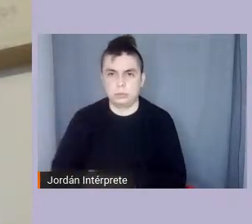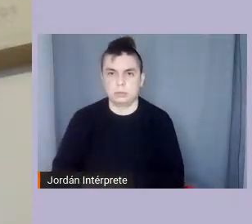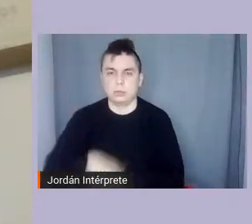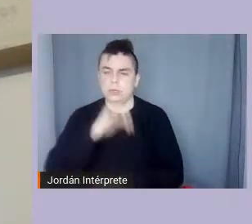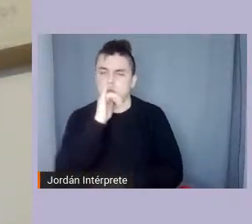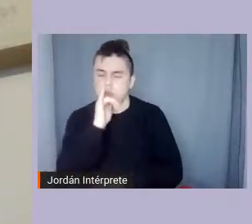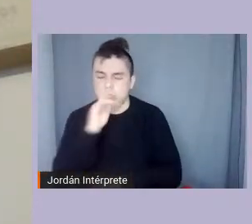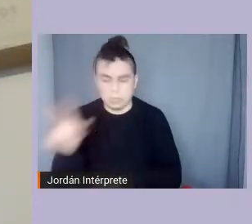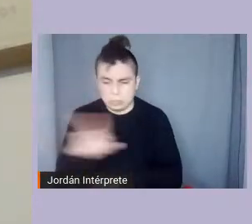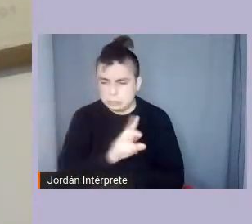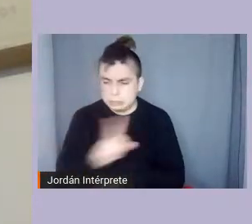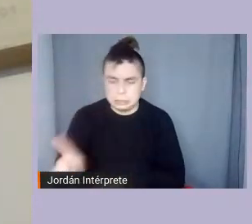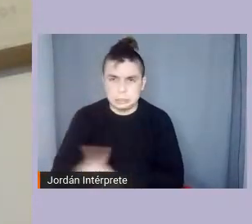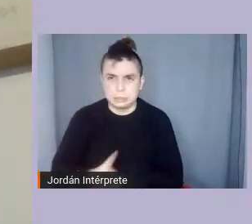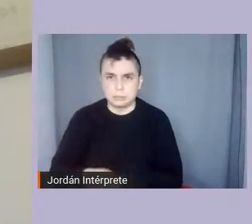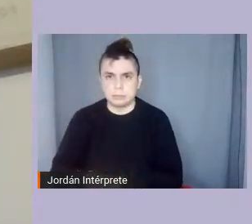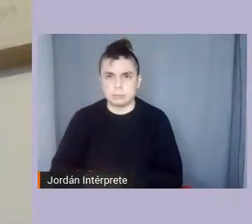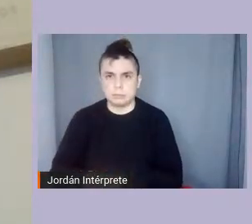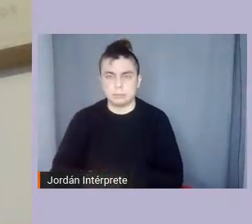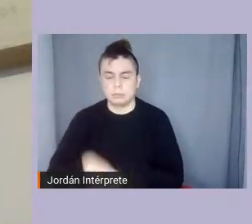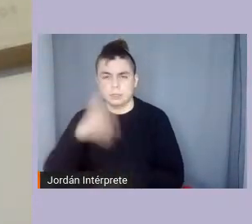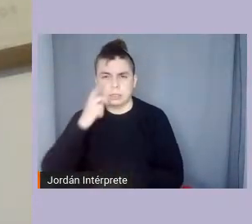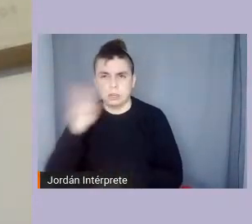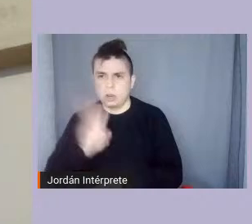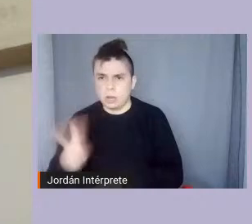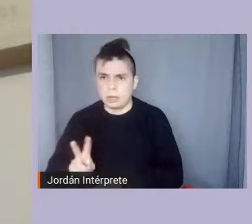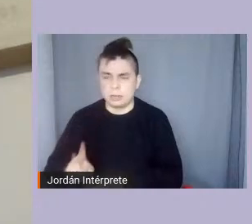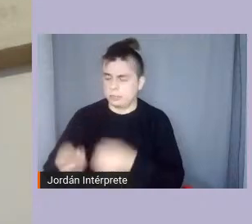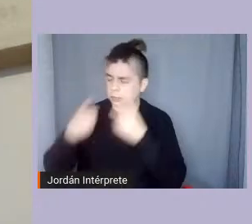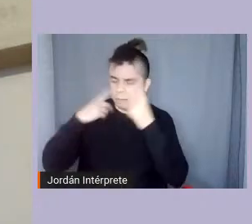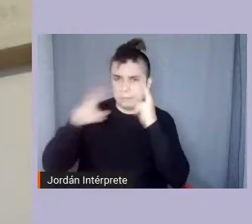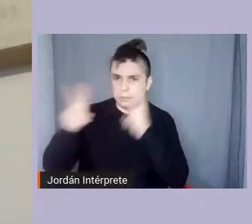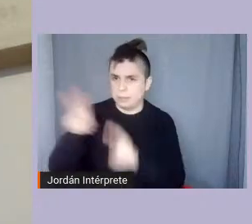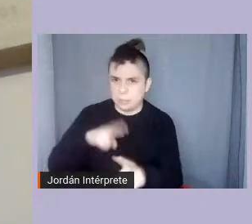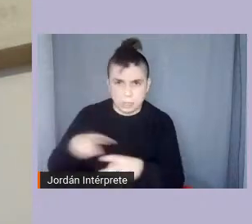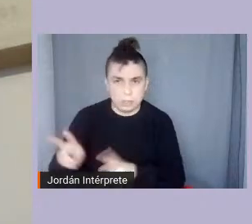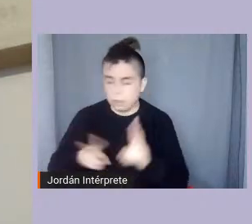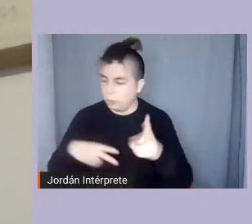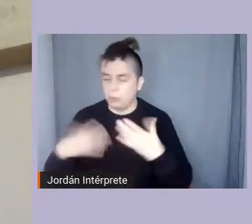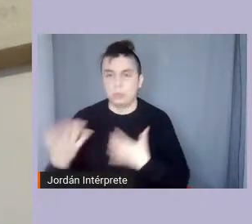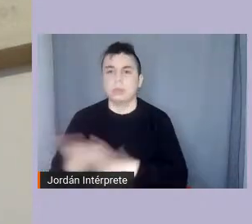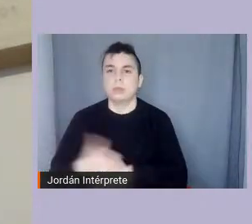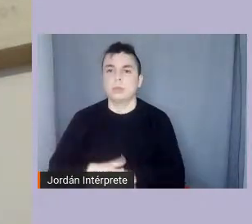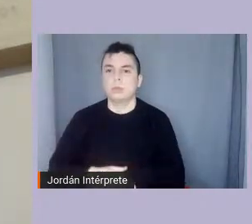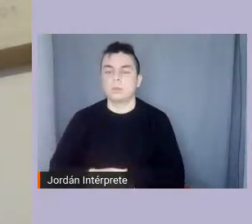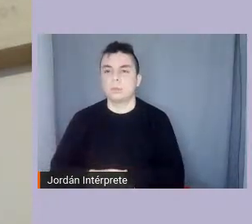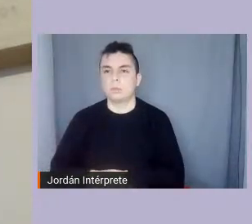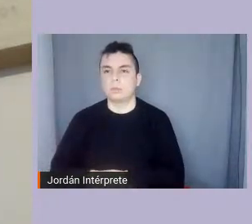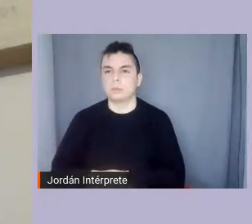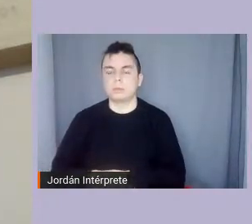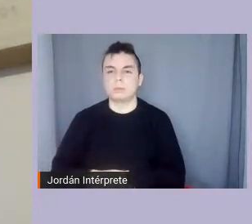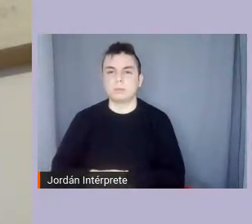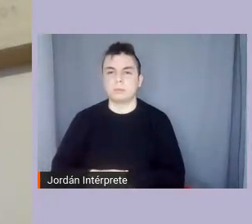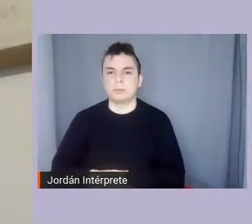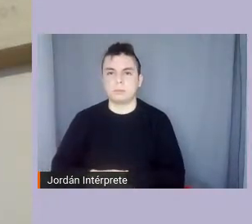alguna. Aquí estoy leyendo, estoy mirando, estoy viendo.